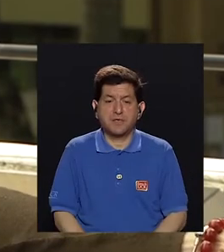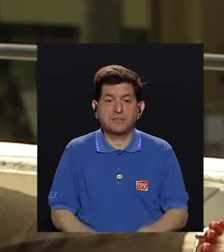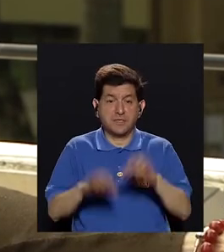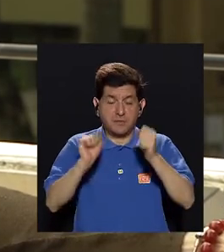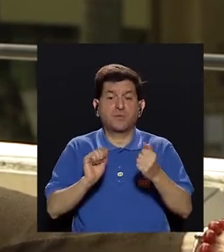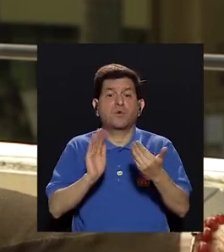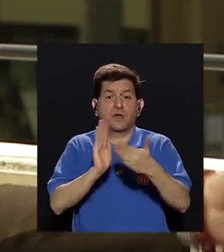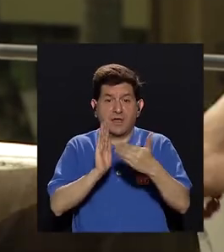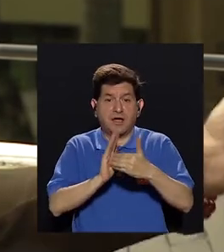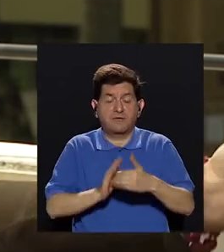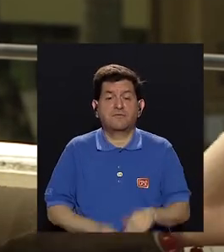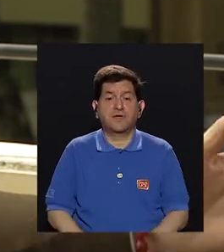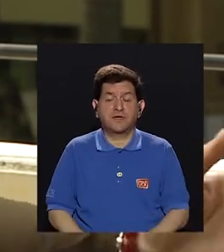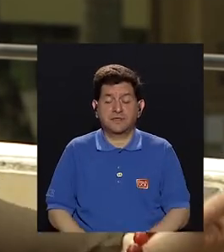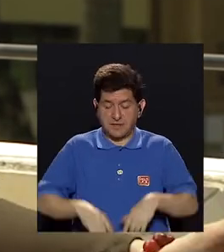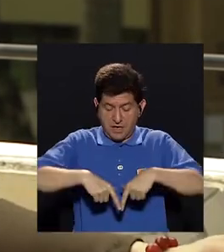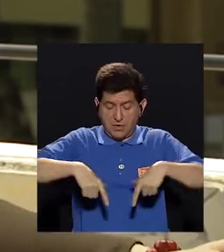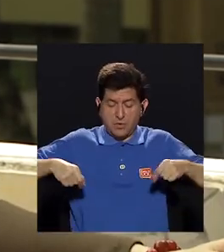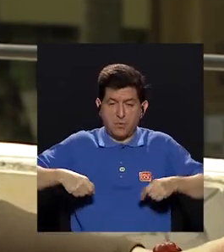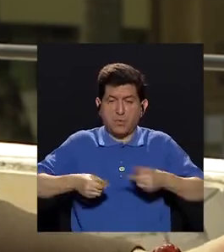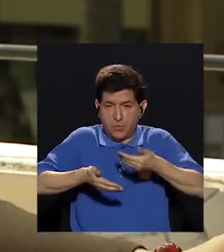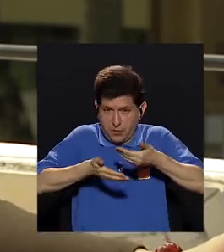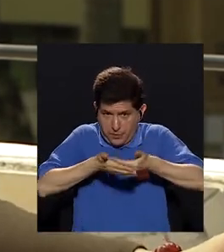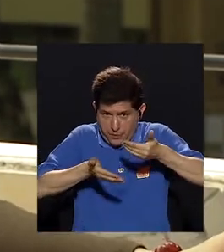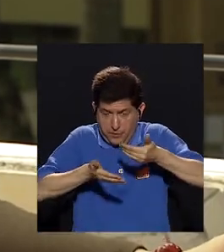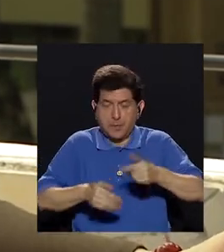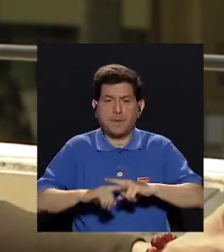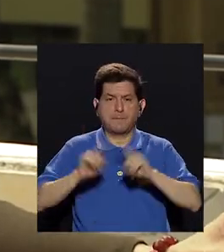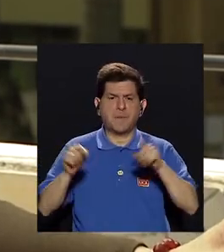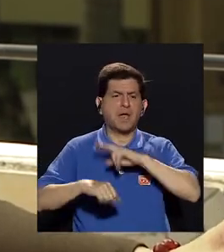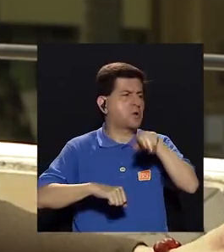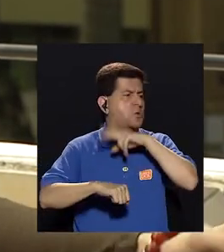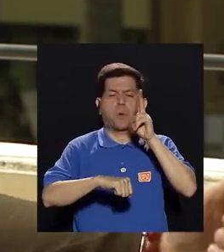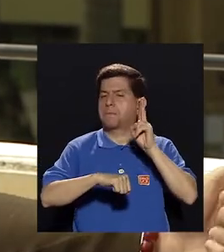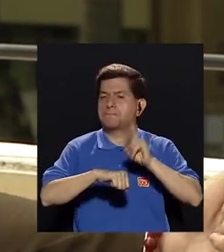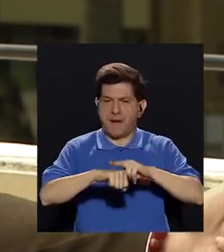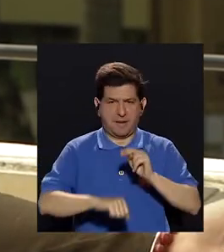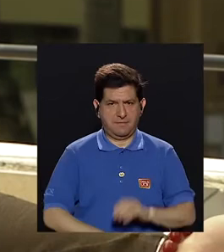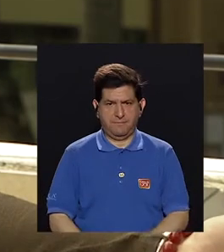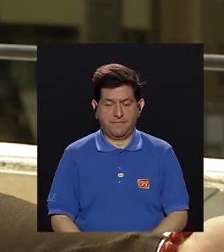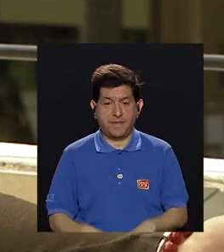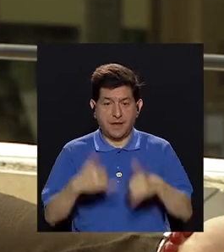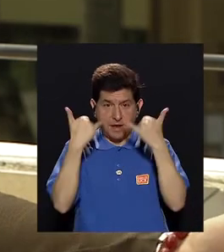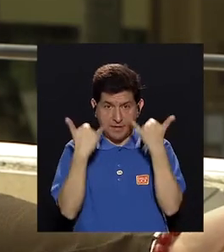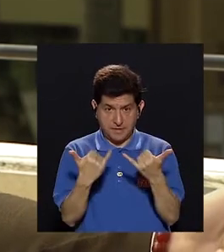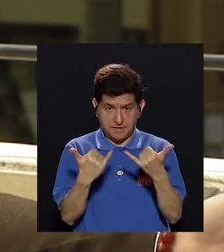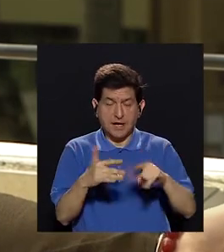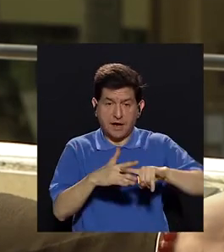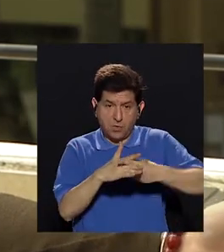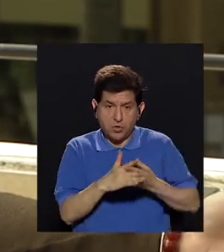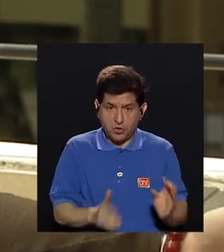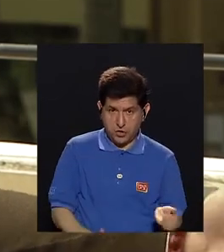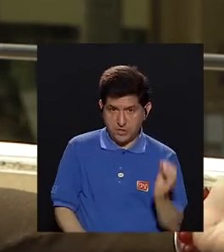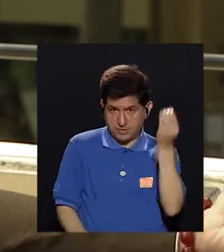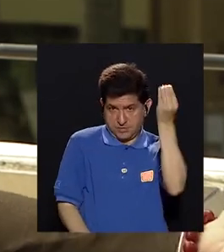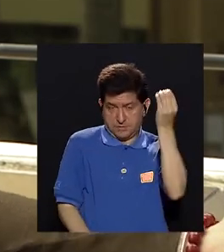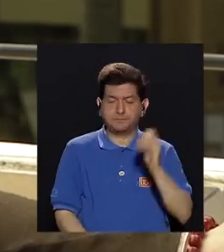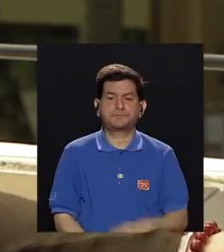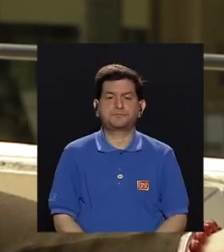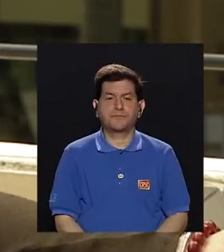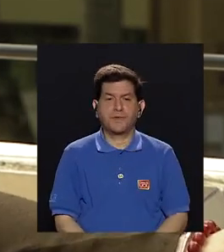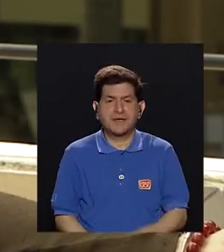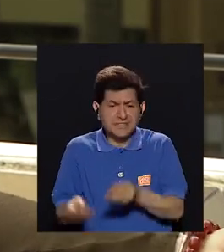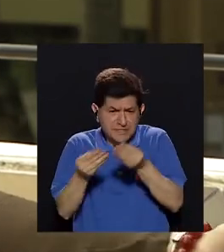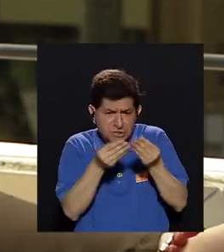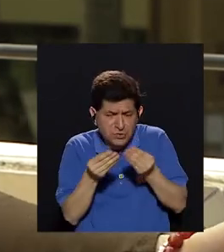normal, ¿okay? Después de que ya arranca la pubertad. Si el flujo tiene mal olor o tiene un olor diferente al que la